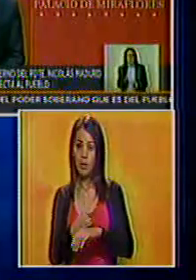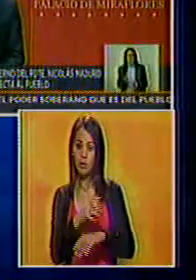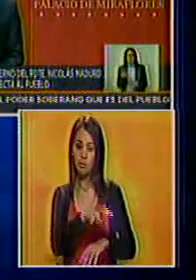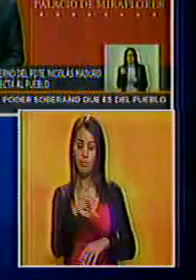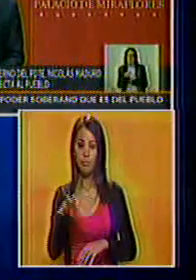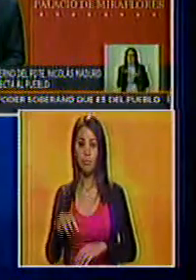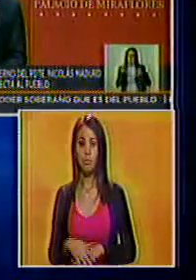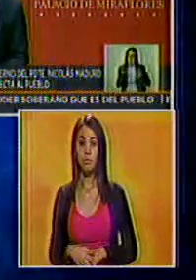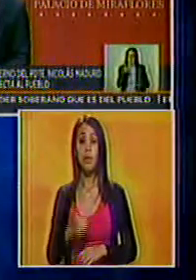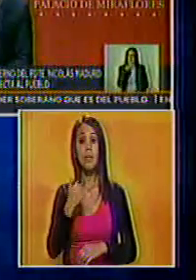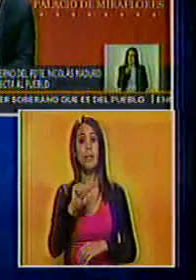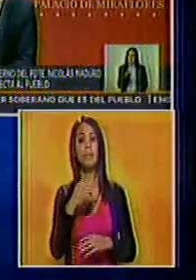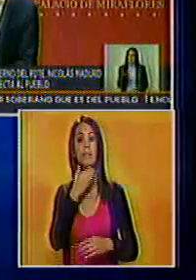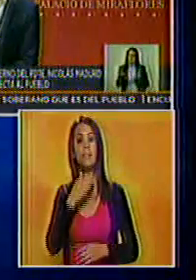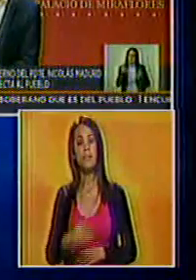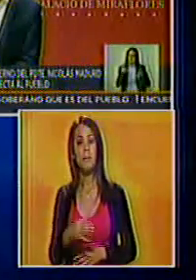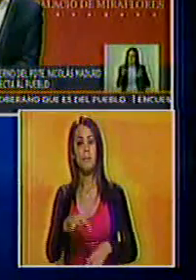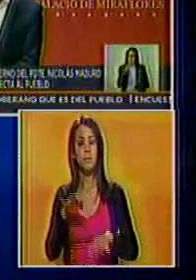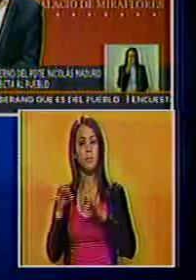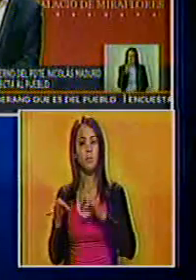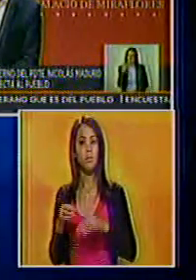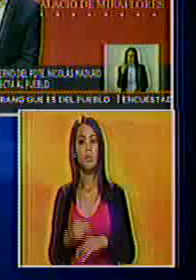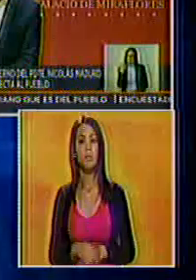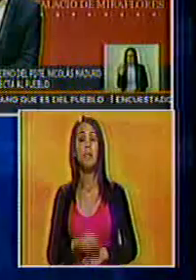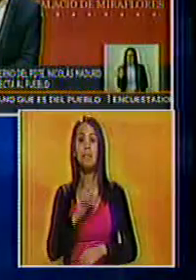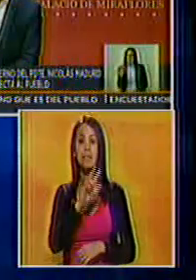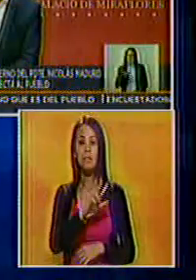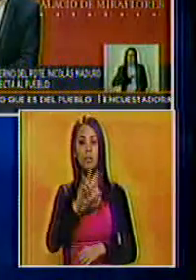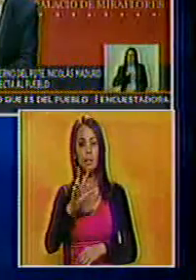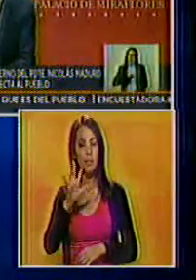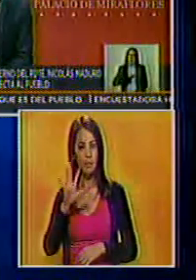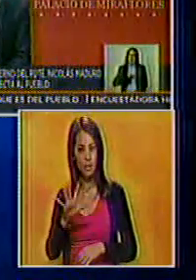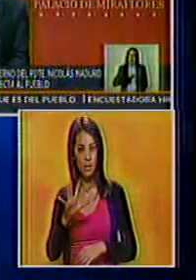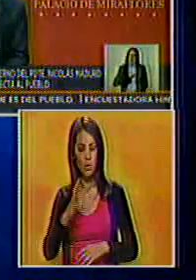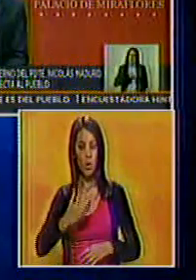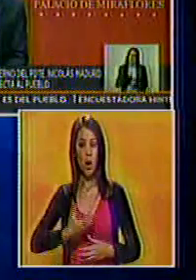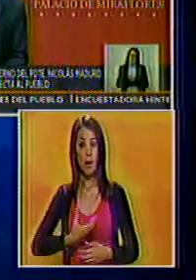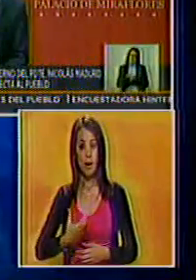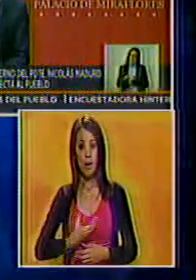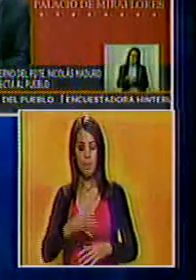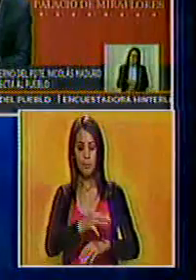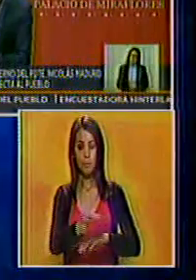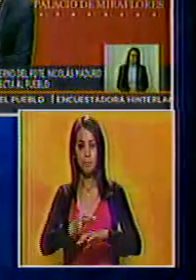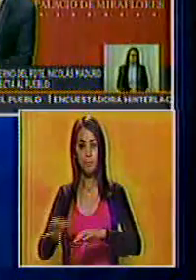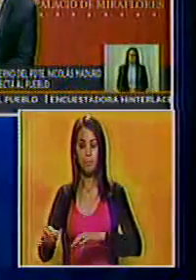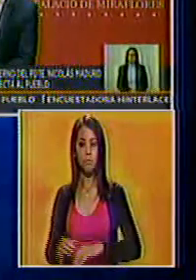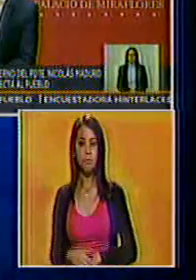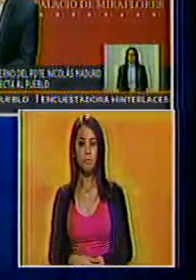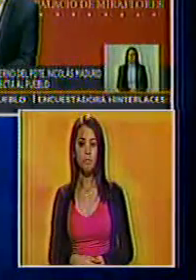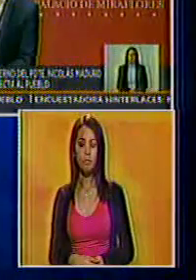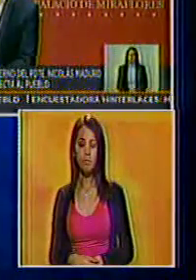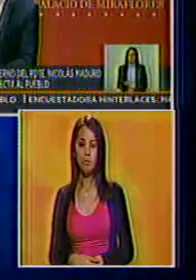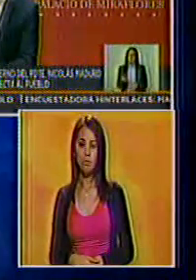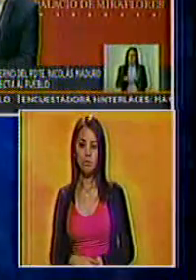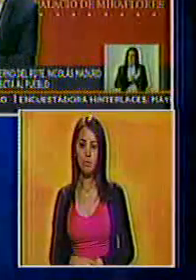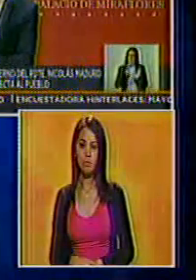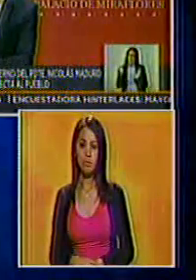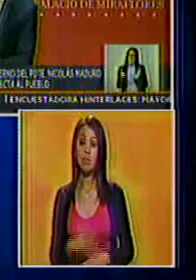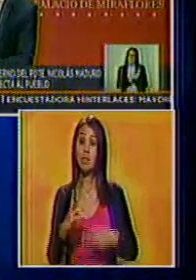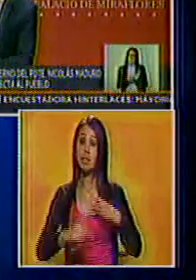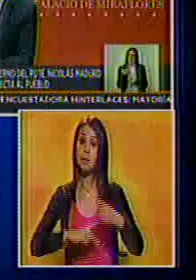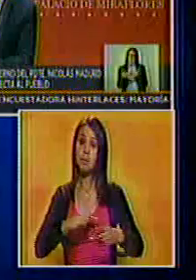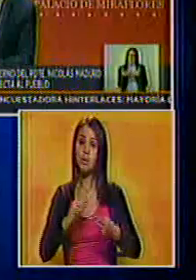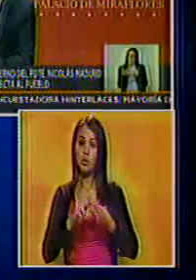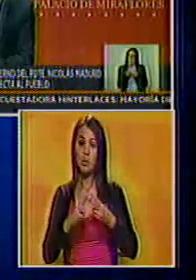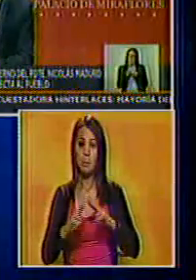10 de diciembre fueron escogidos los 335 alcaldes de municipio. Para completar este proceso de